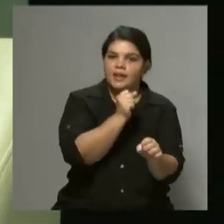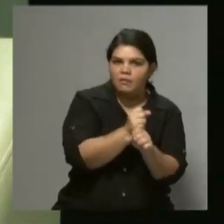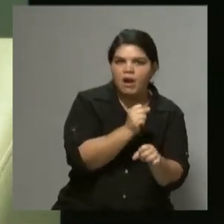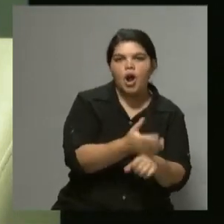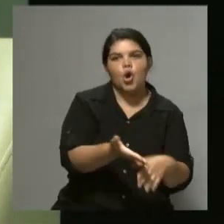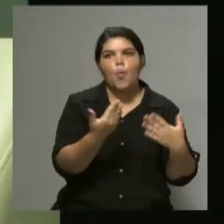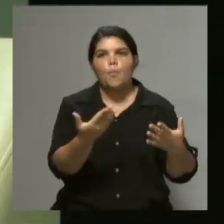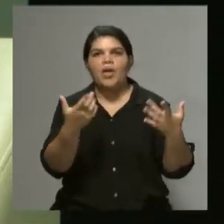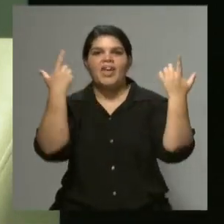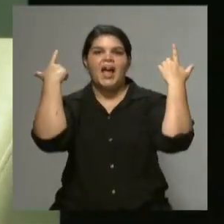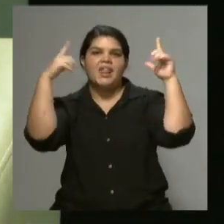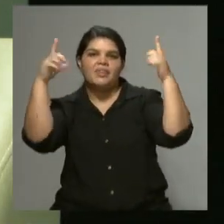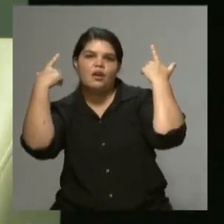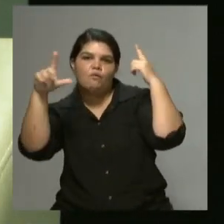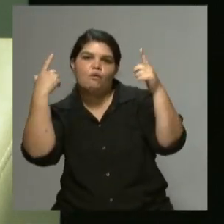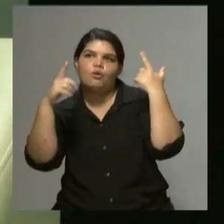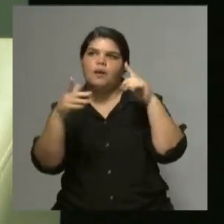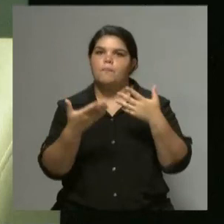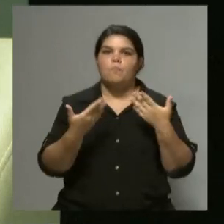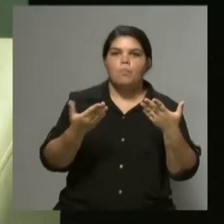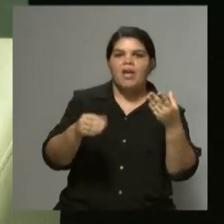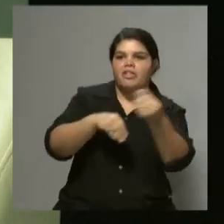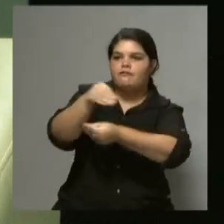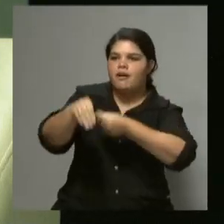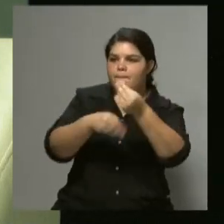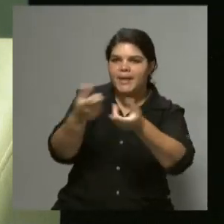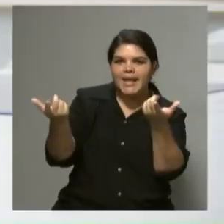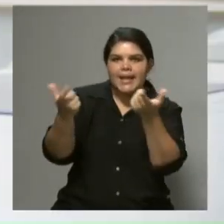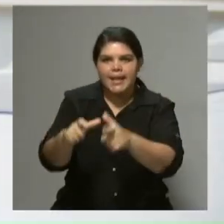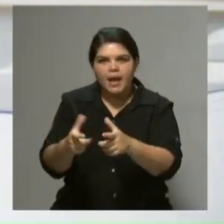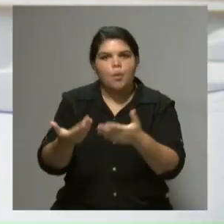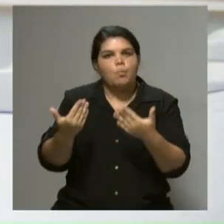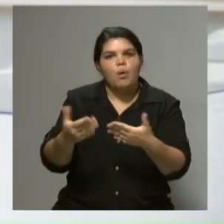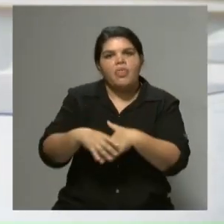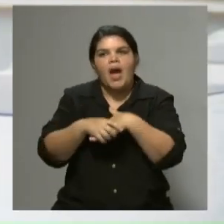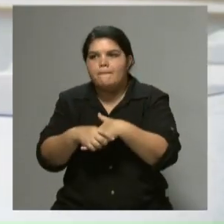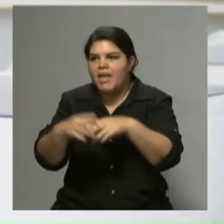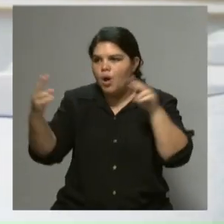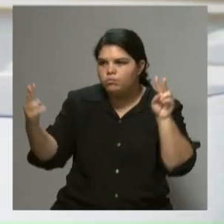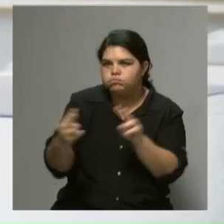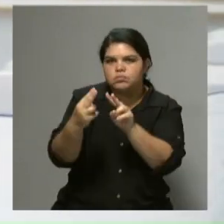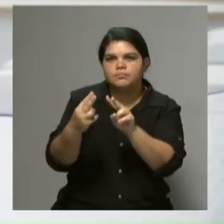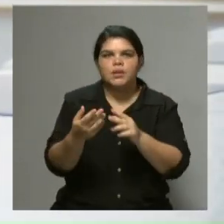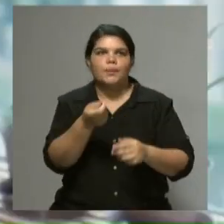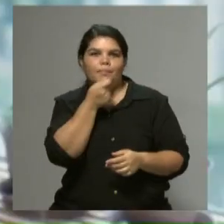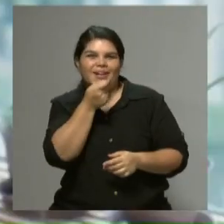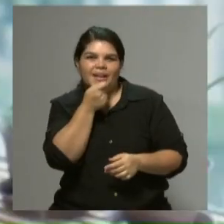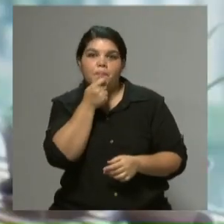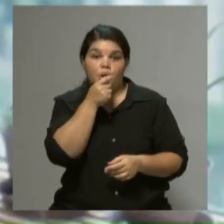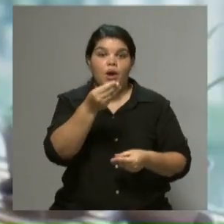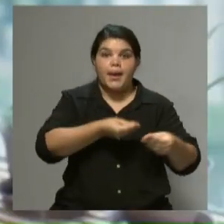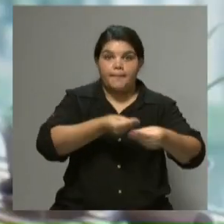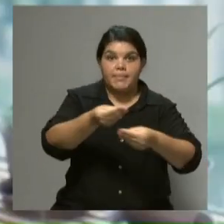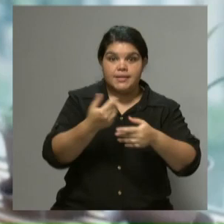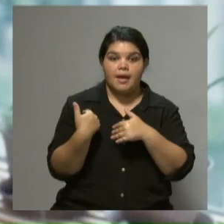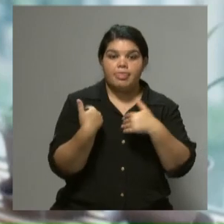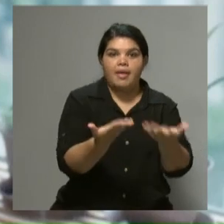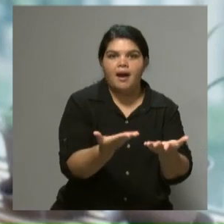con amigos, con familia. Por ejemplo, te dan como beneficio el gimnasio o algunas empresas te dicen,